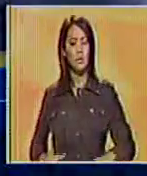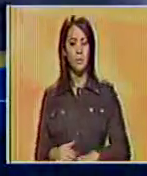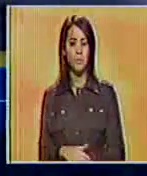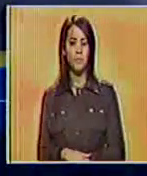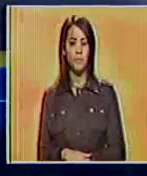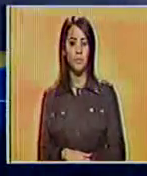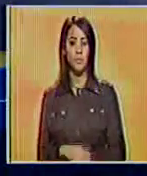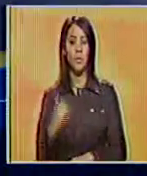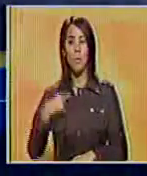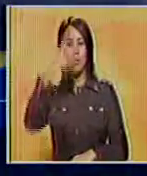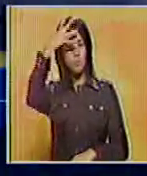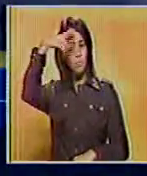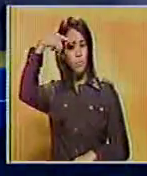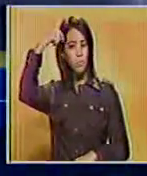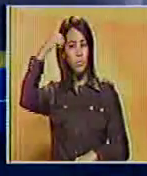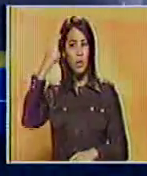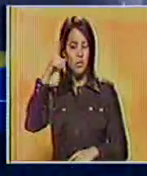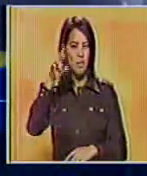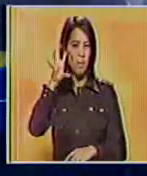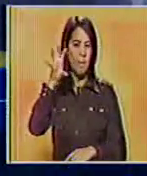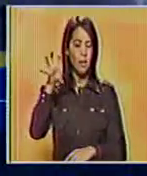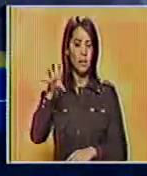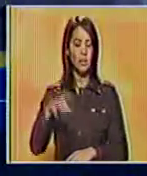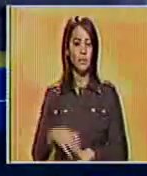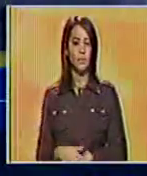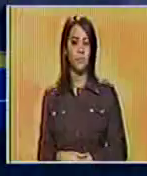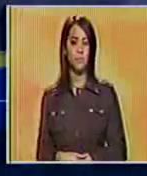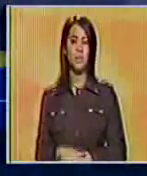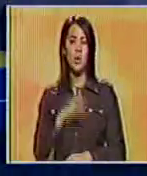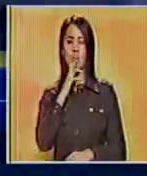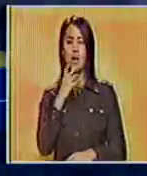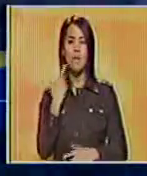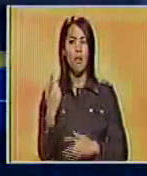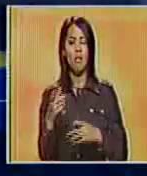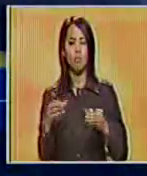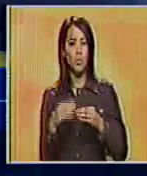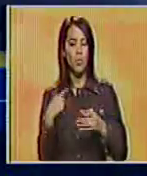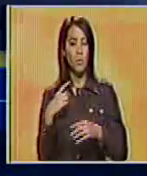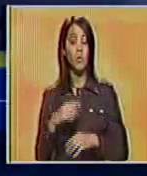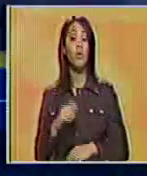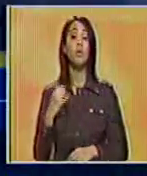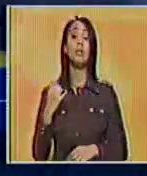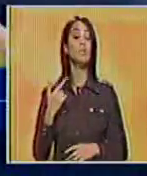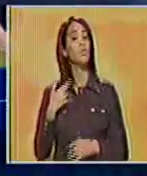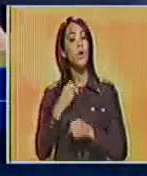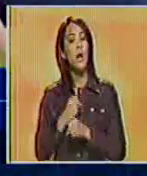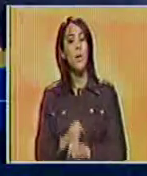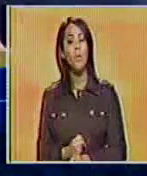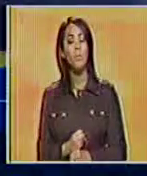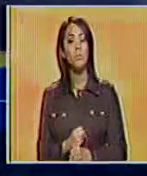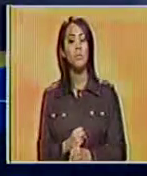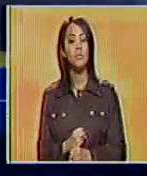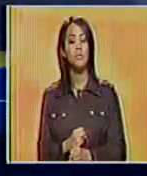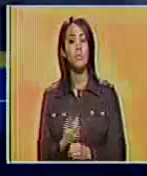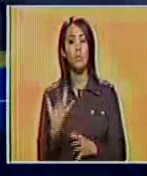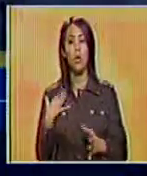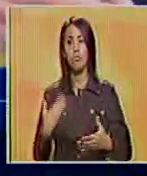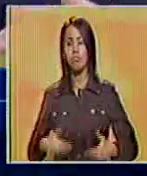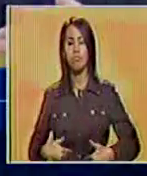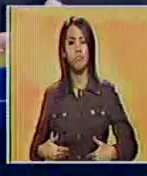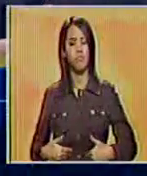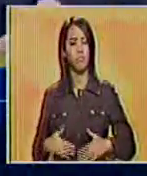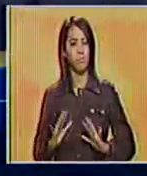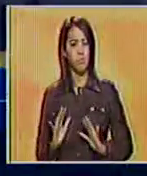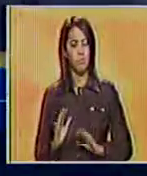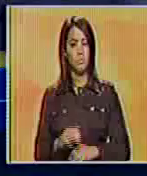de donald trump comandante al ejército más terrible y perverso que pueda existir en la humanidad y estamos en plena no solo resistencia no es un